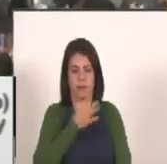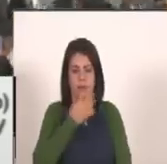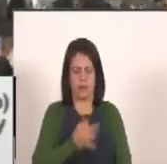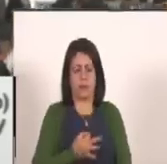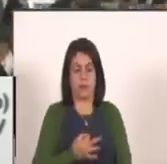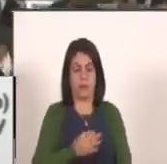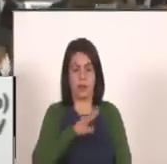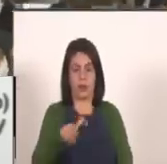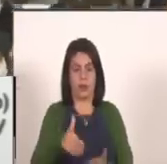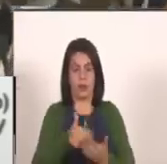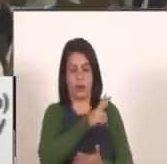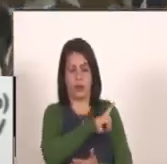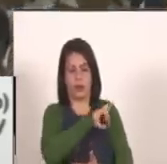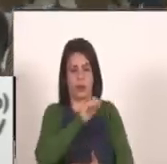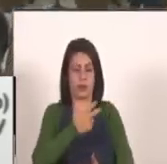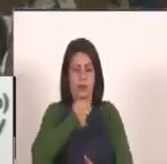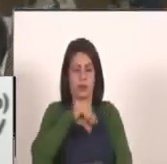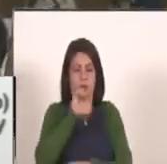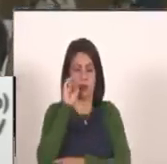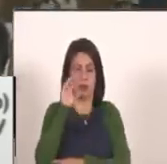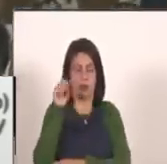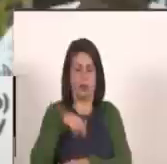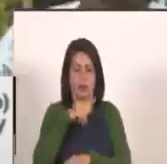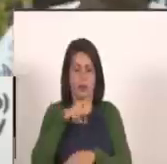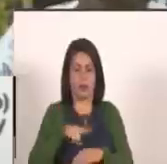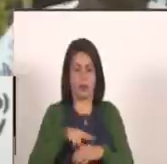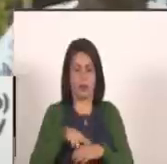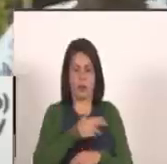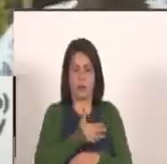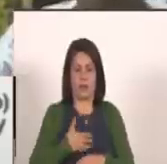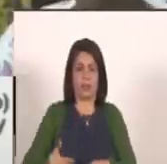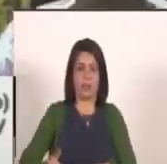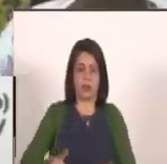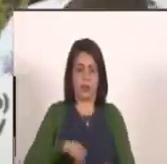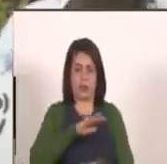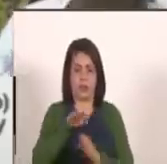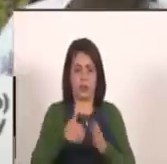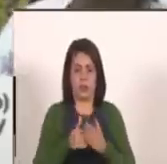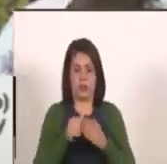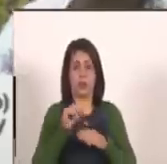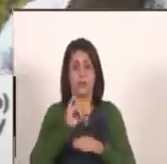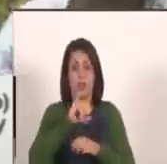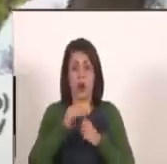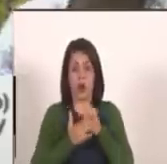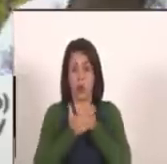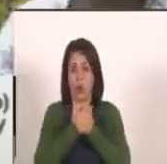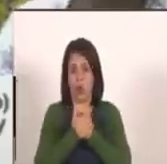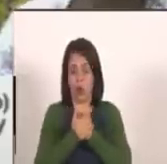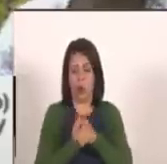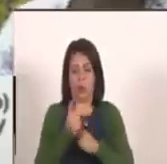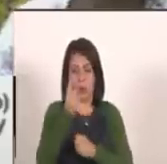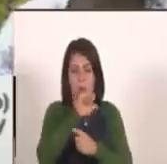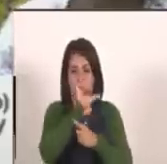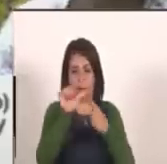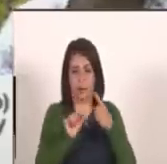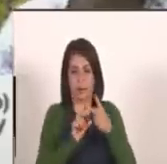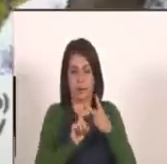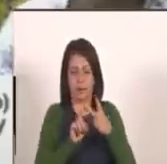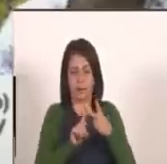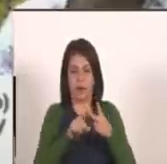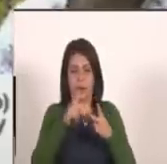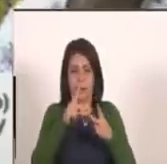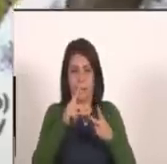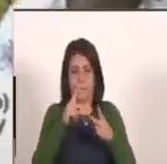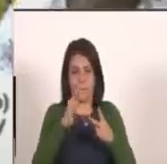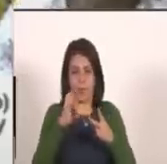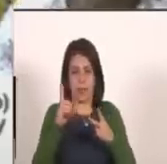tardes a la Junta Directiva de nuestra Asamblea Nacional. Presidente Dr. Jorge Rodríguez, primer vicepresidente